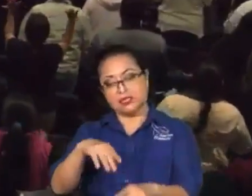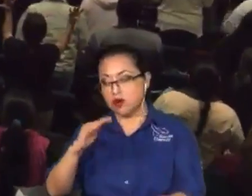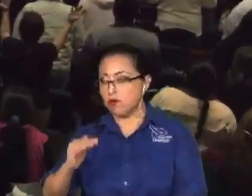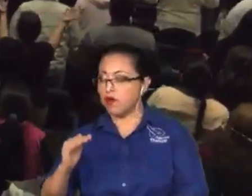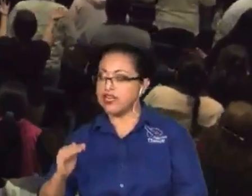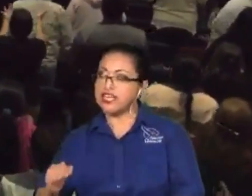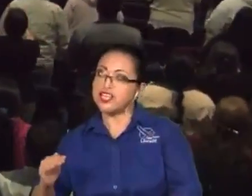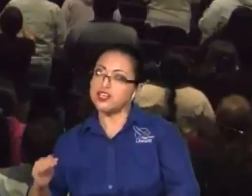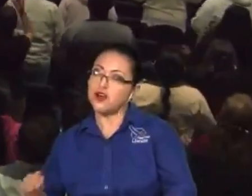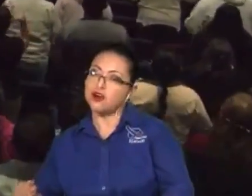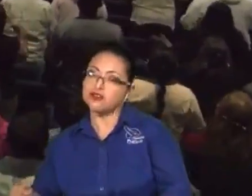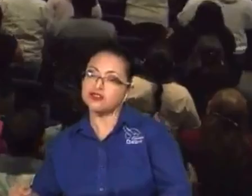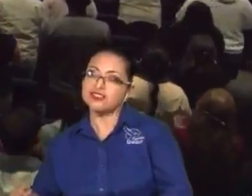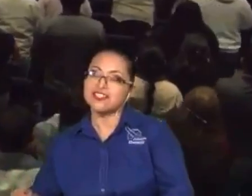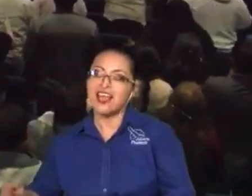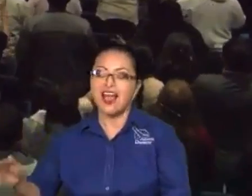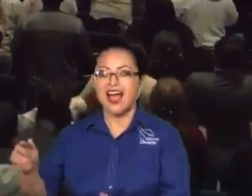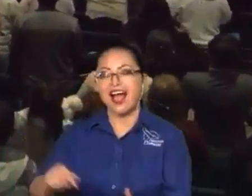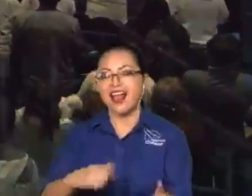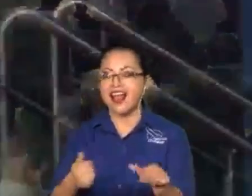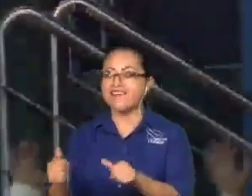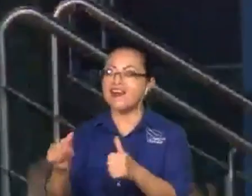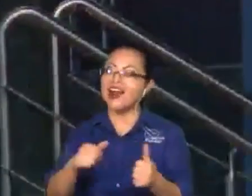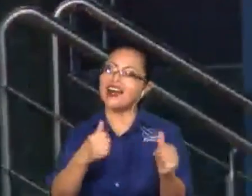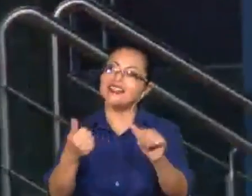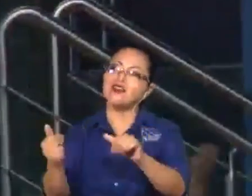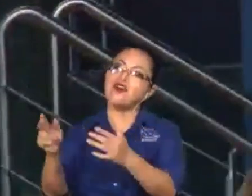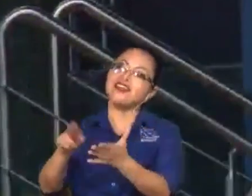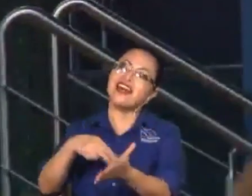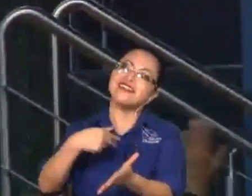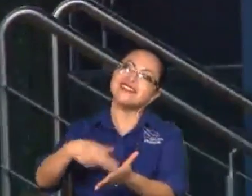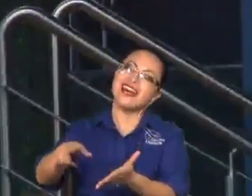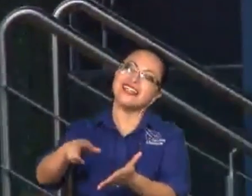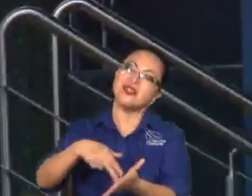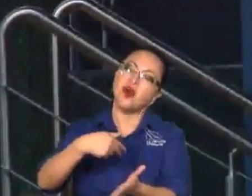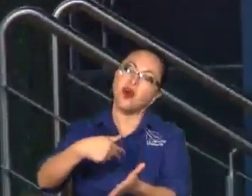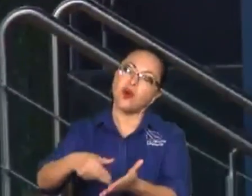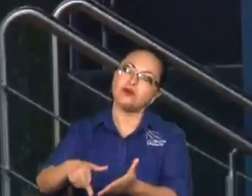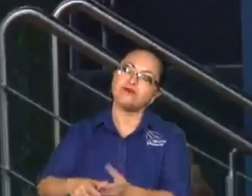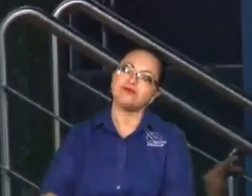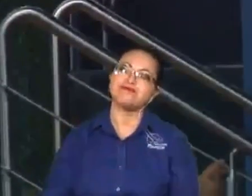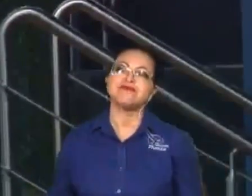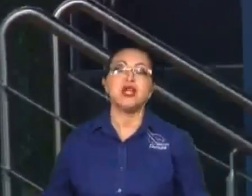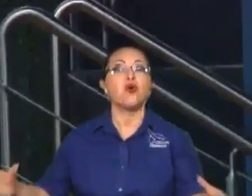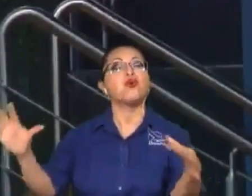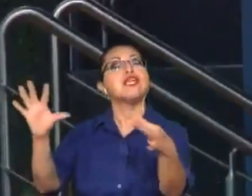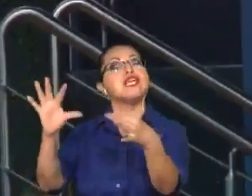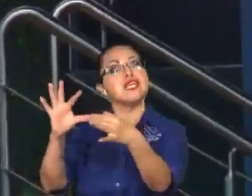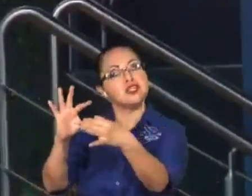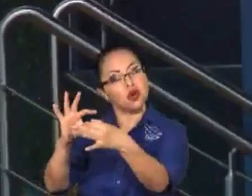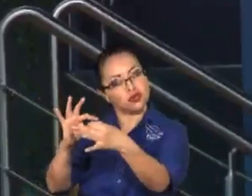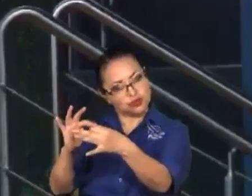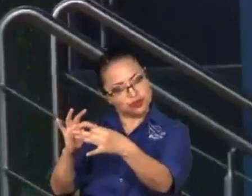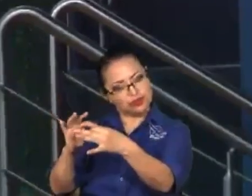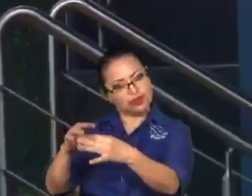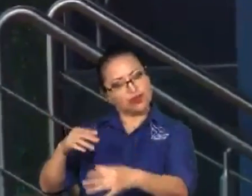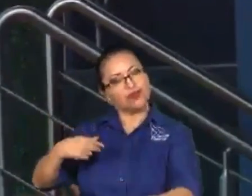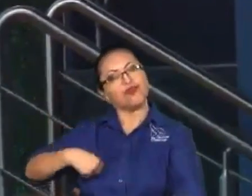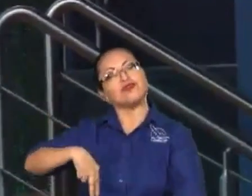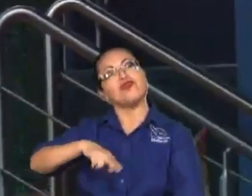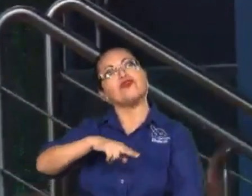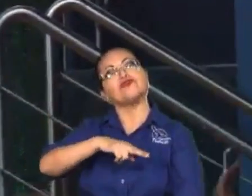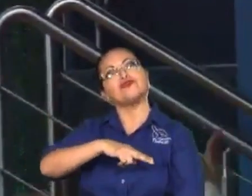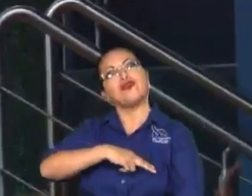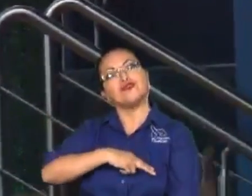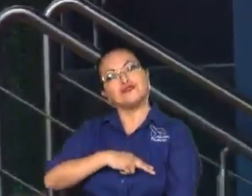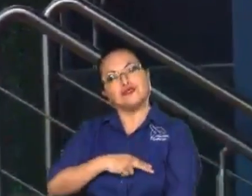Se hicieron como niños, alabando y danzando, unidos con nosotros